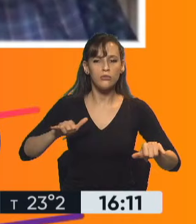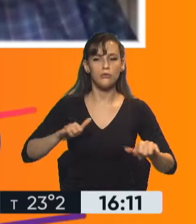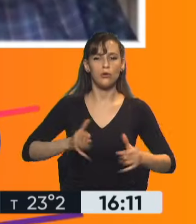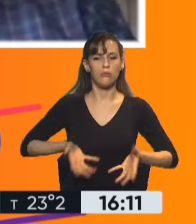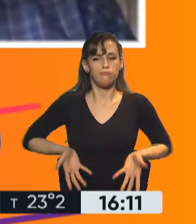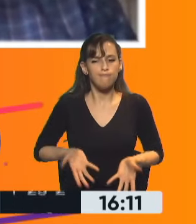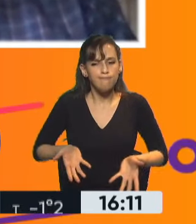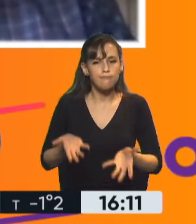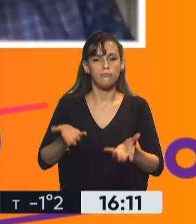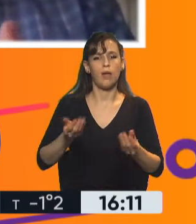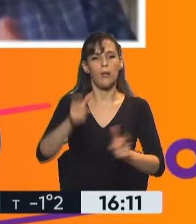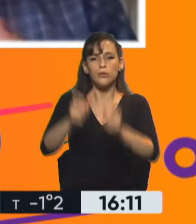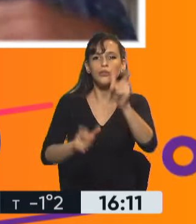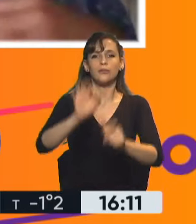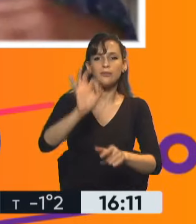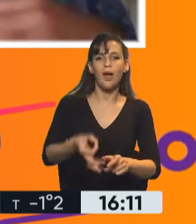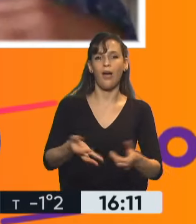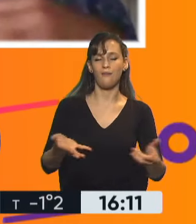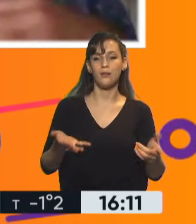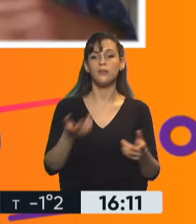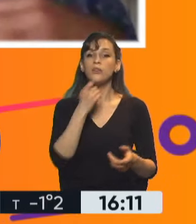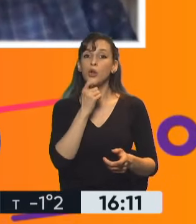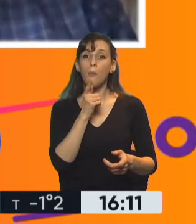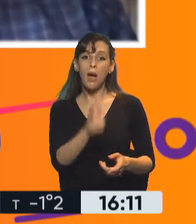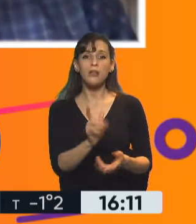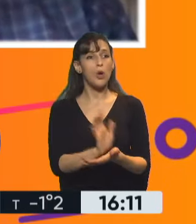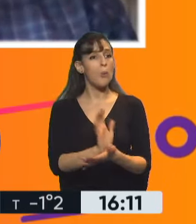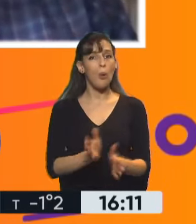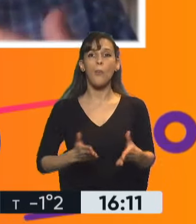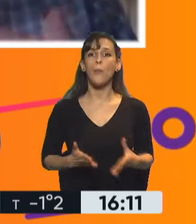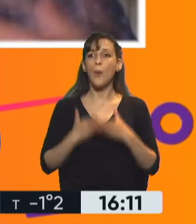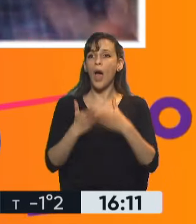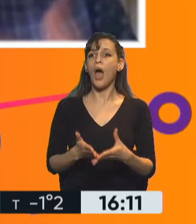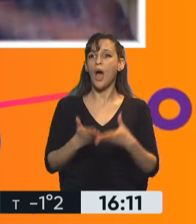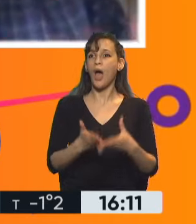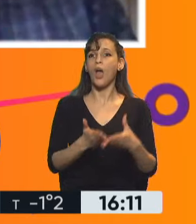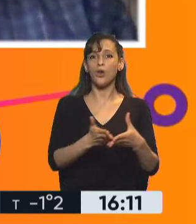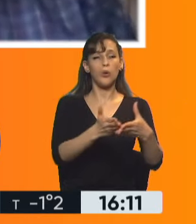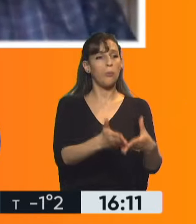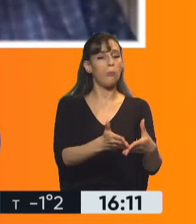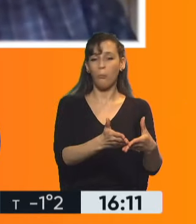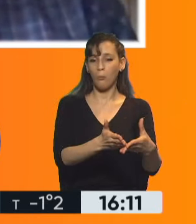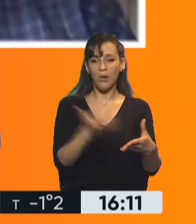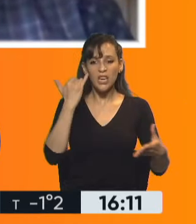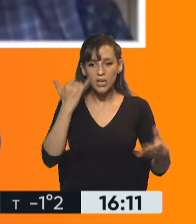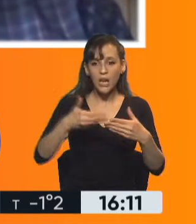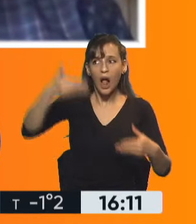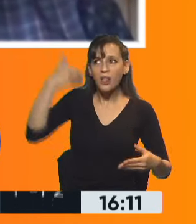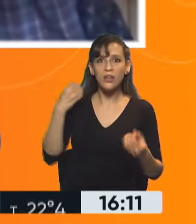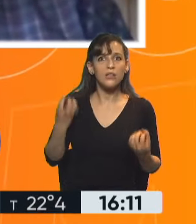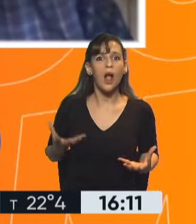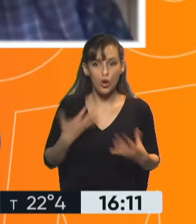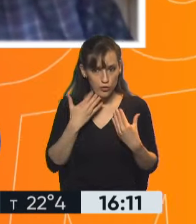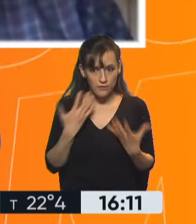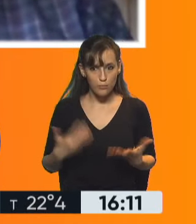que existe. Porque si no es como que venimos de los barcos y nunca tenemos idea que esto hace miles de años, ¿no? Esto sí me parece